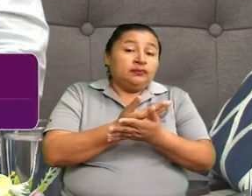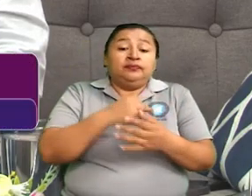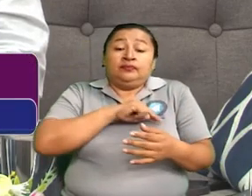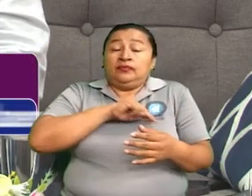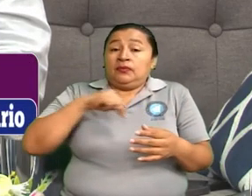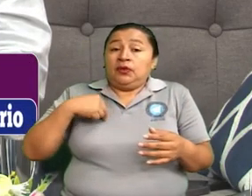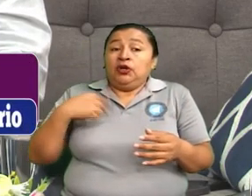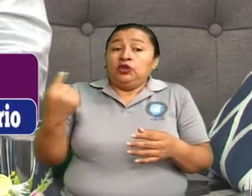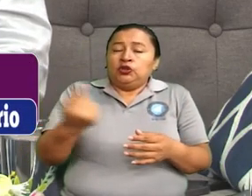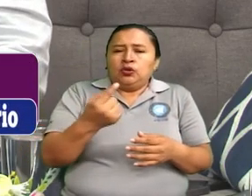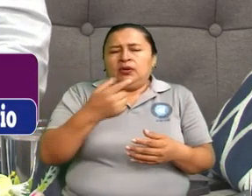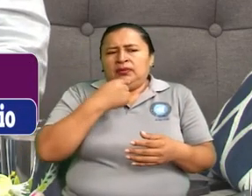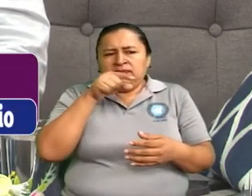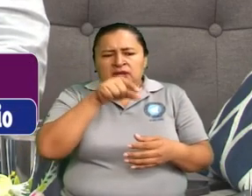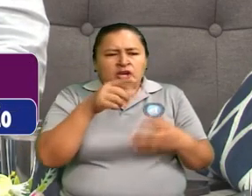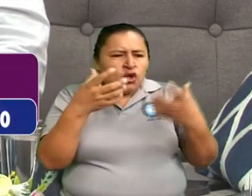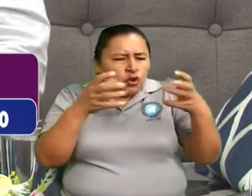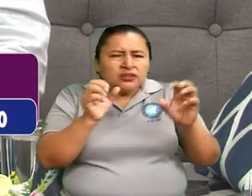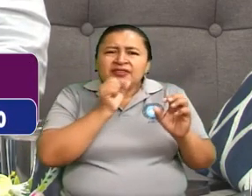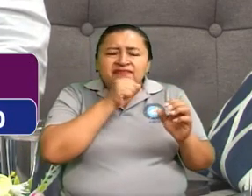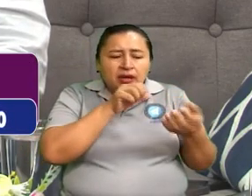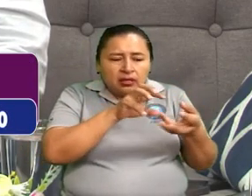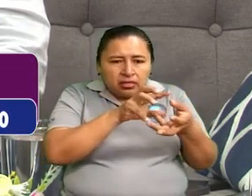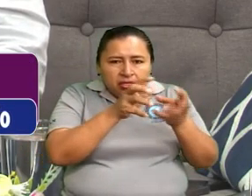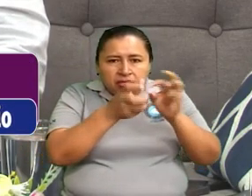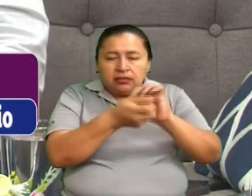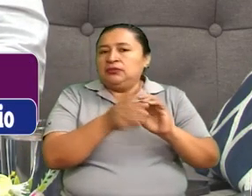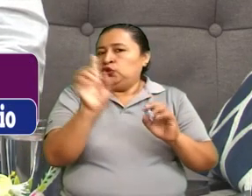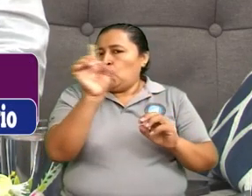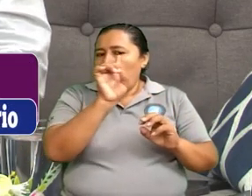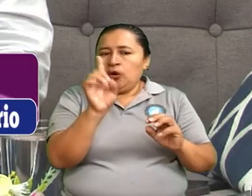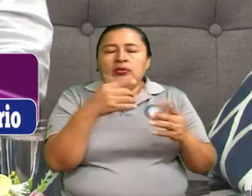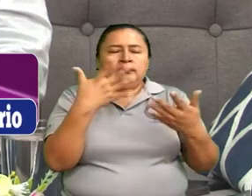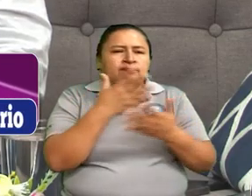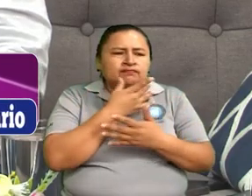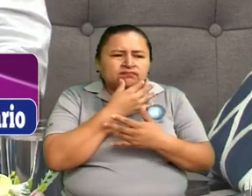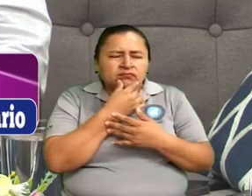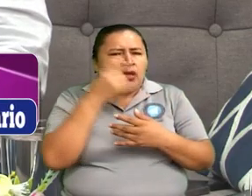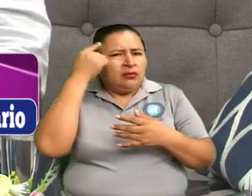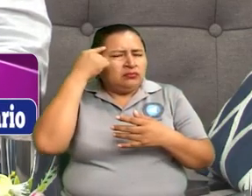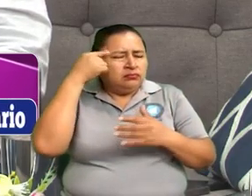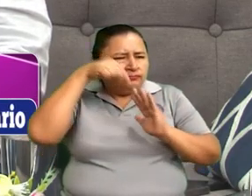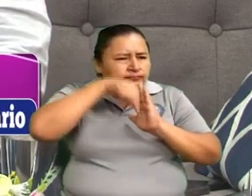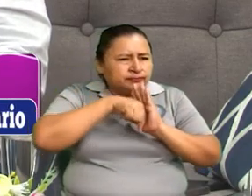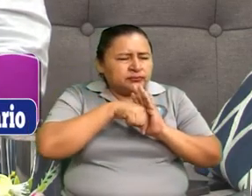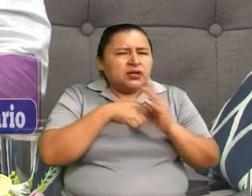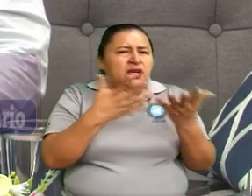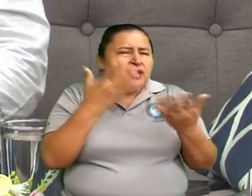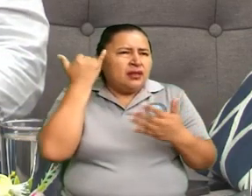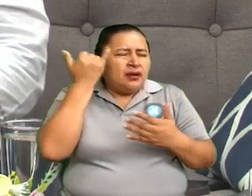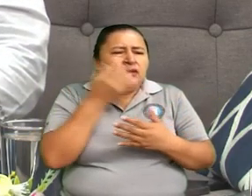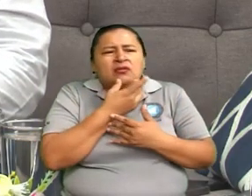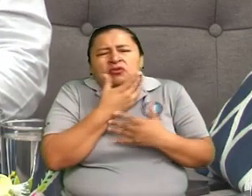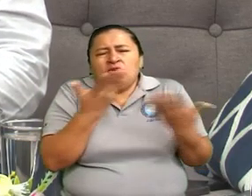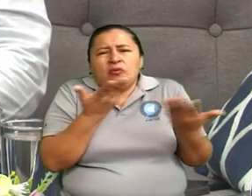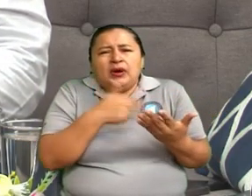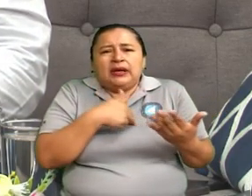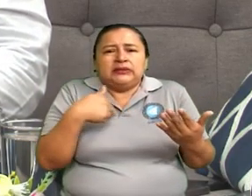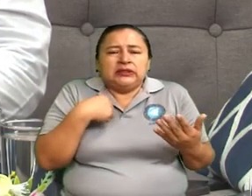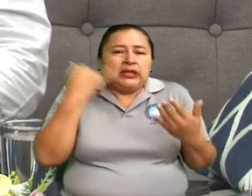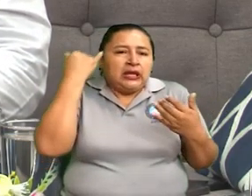es el transformar cosas, la economía creativa, sino que el conocimiento, tu talento de crear